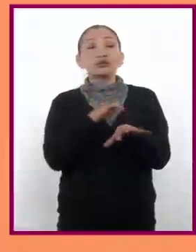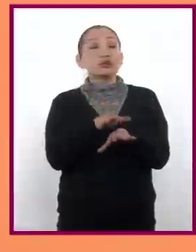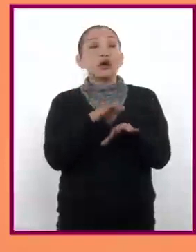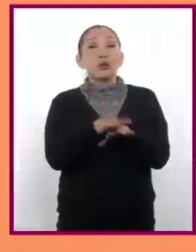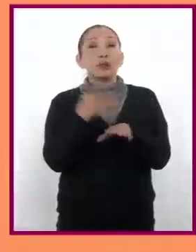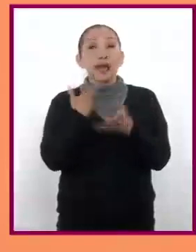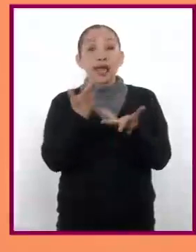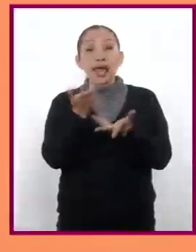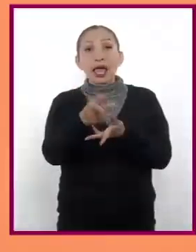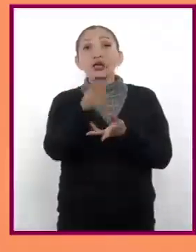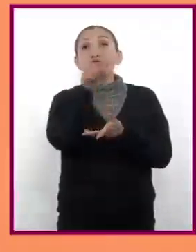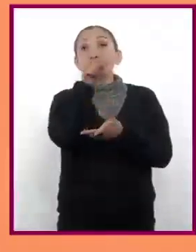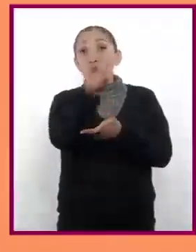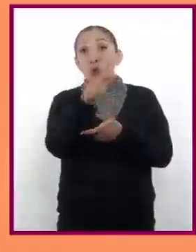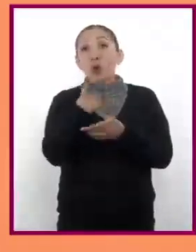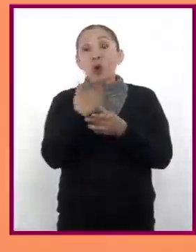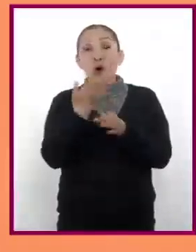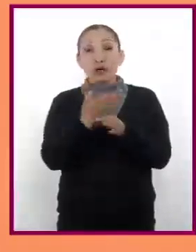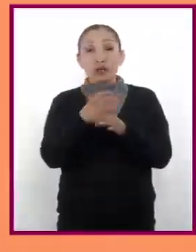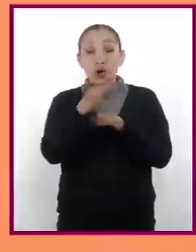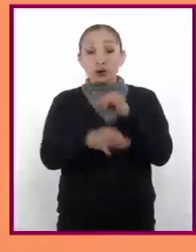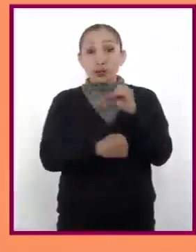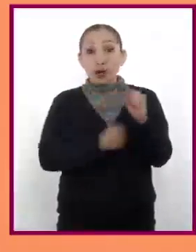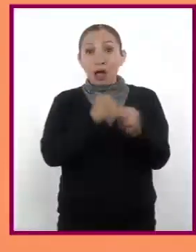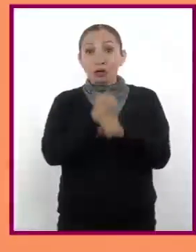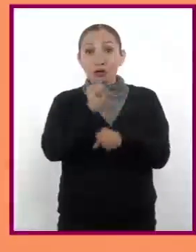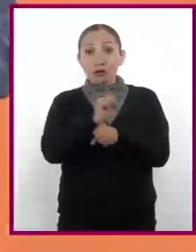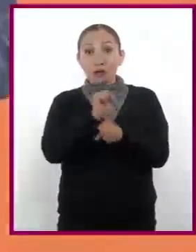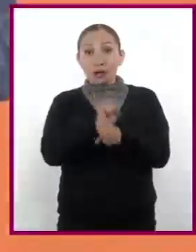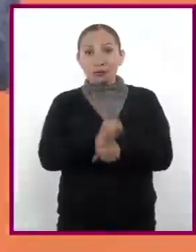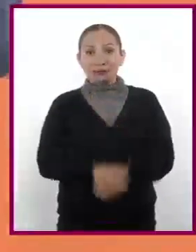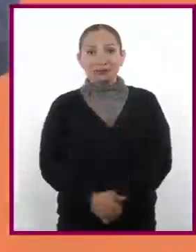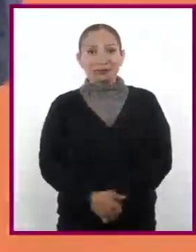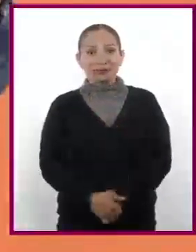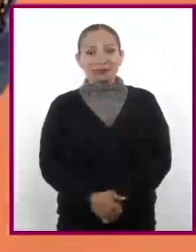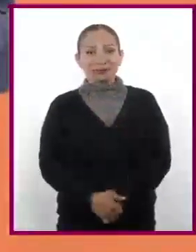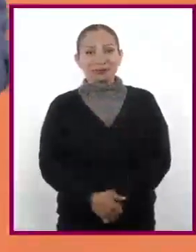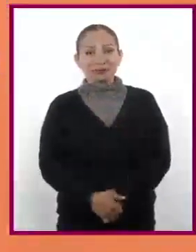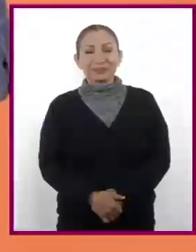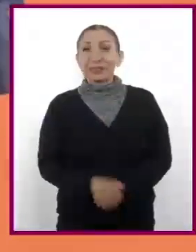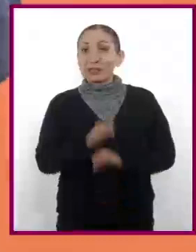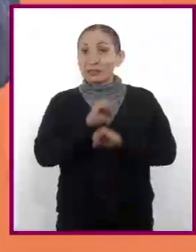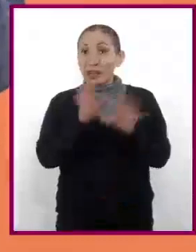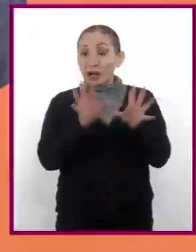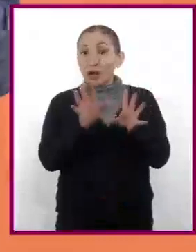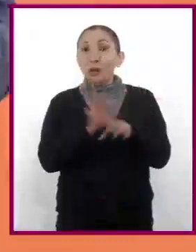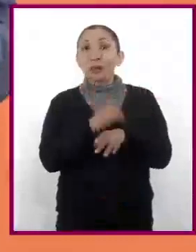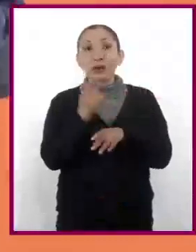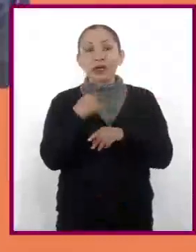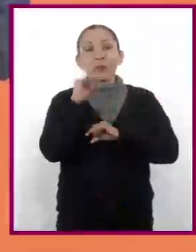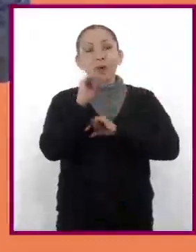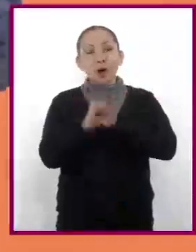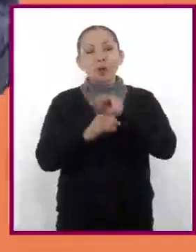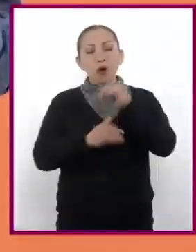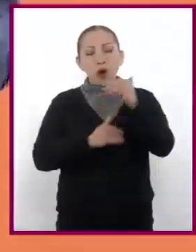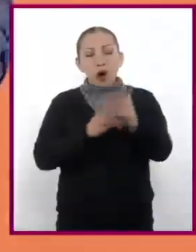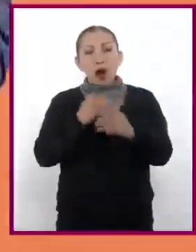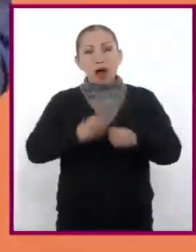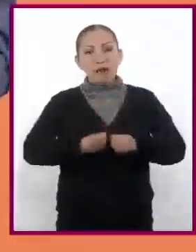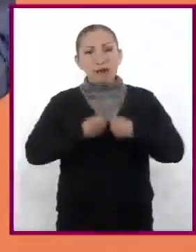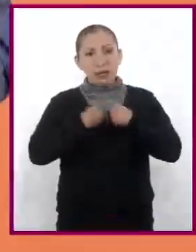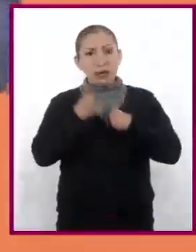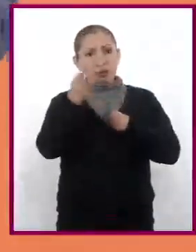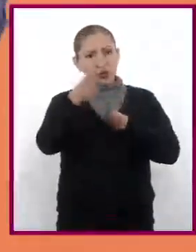precisamente con el hecho de que ustedes están en el último año de secundaria. Así es, porque conforme avanzan en la vida